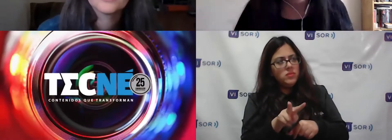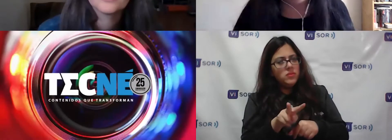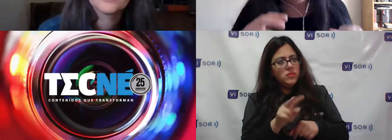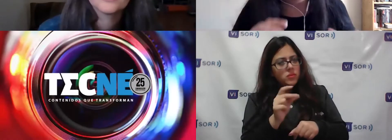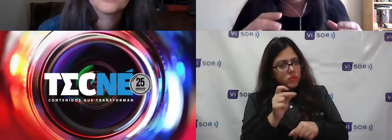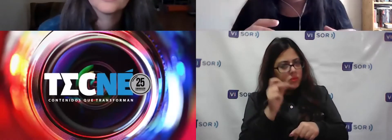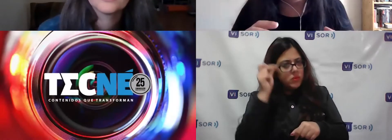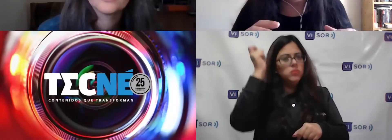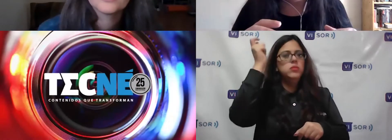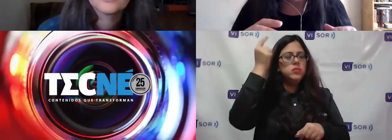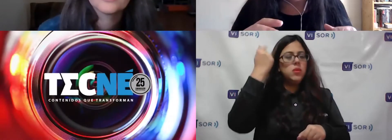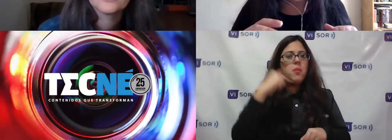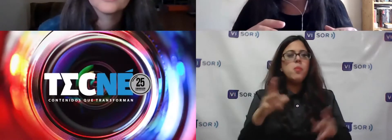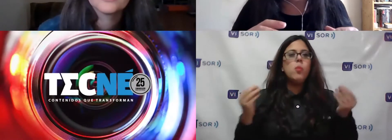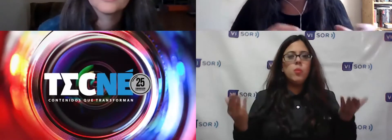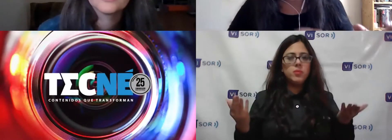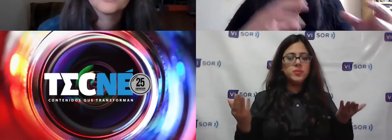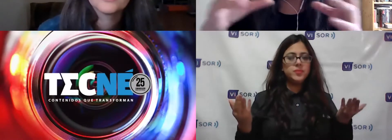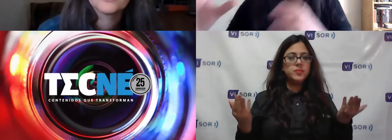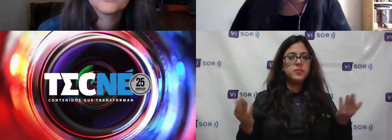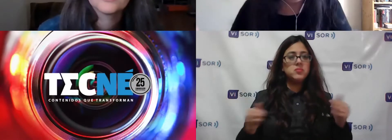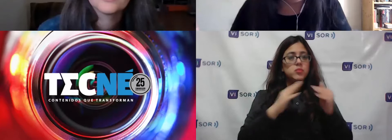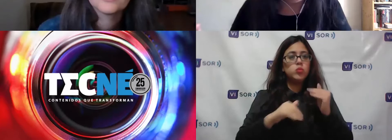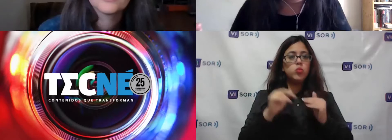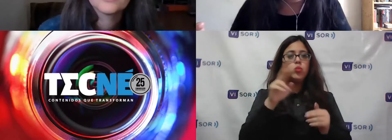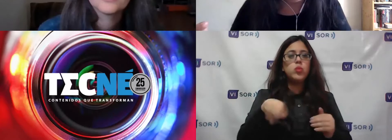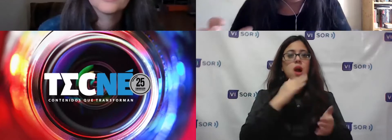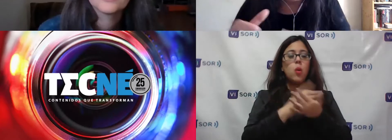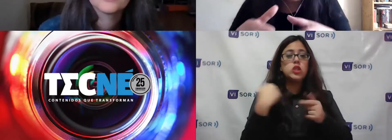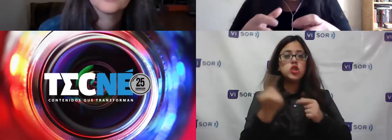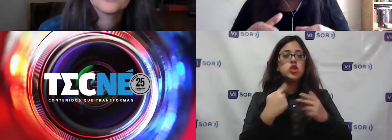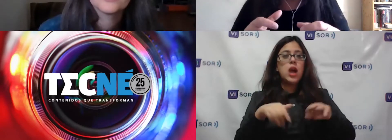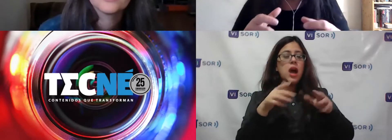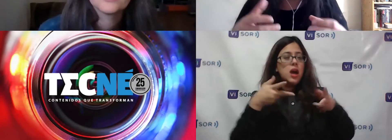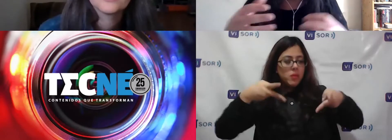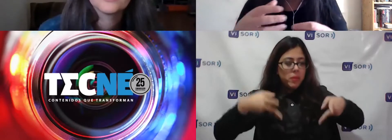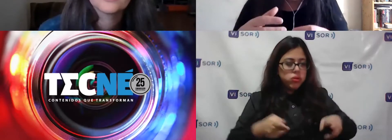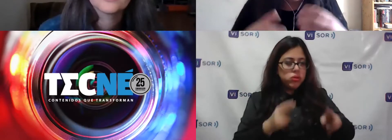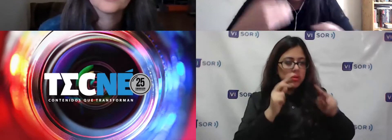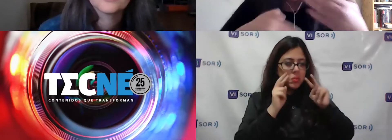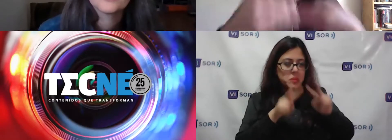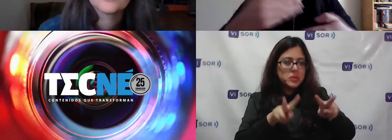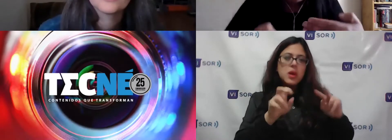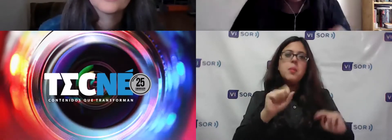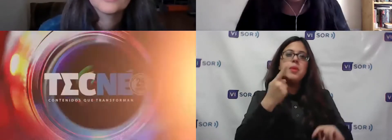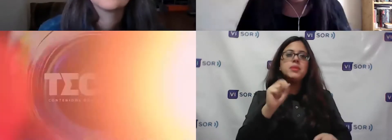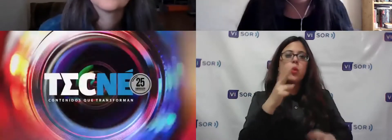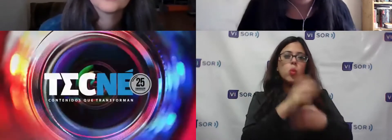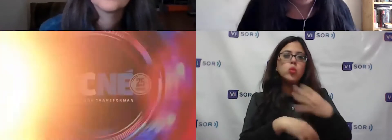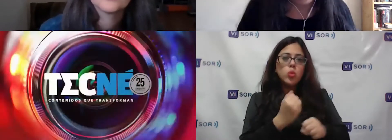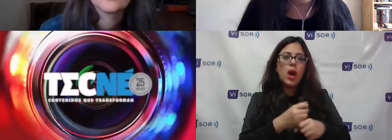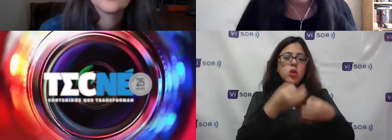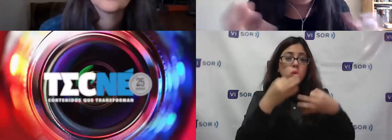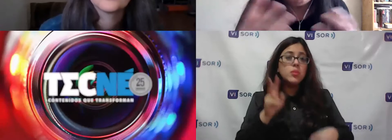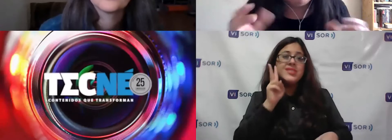pero lo que nos pasó en lo que se repite cuando estábamos montando los primeros años que iban sin esa mirada que fue en el momento